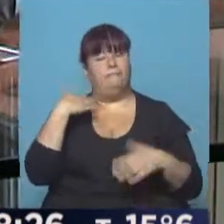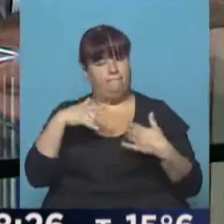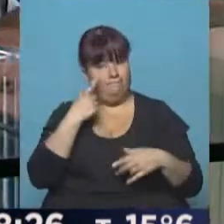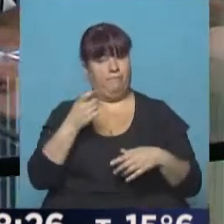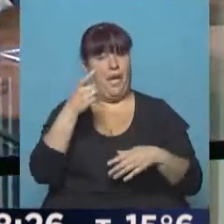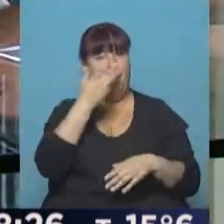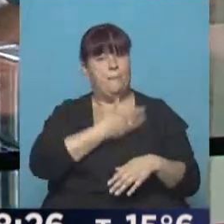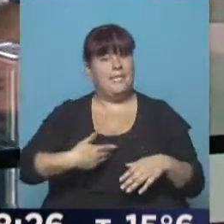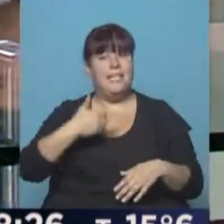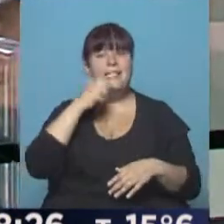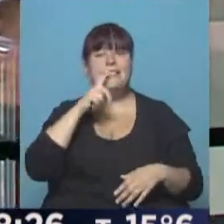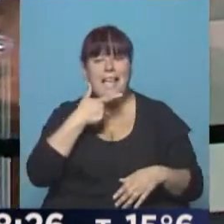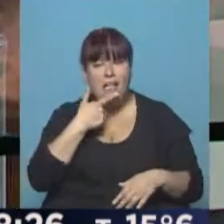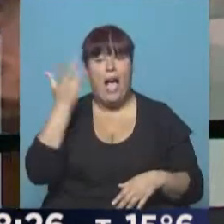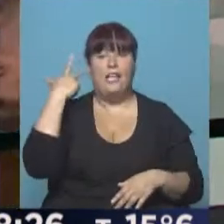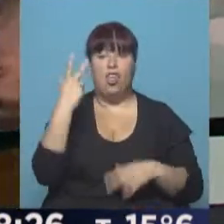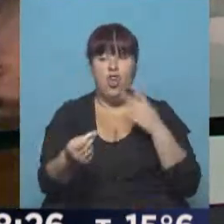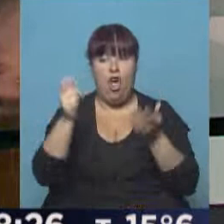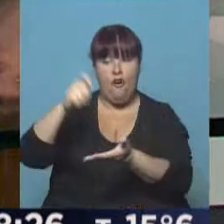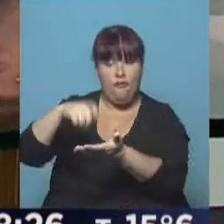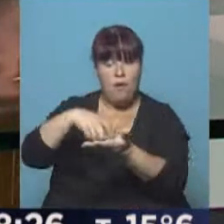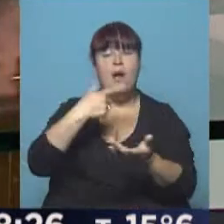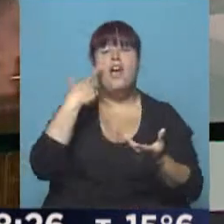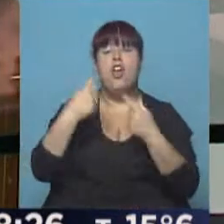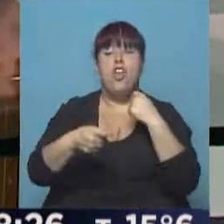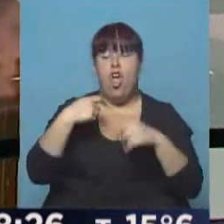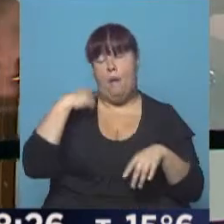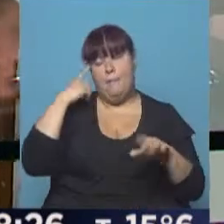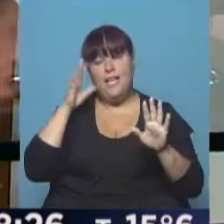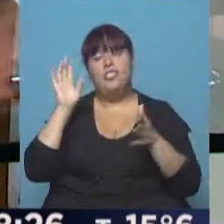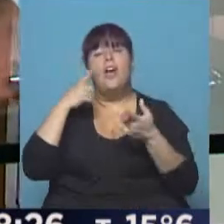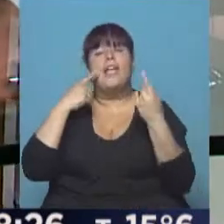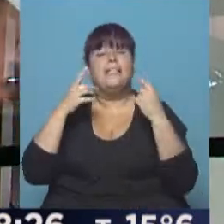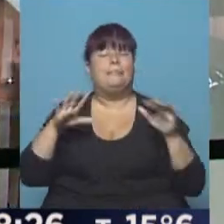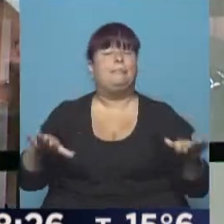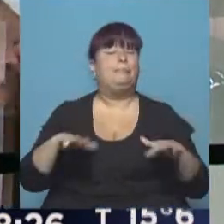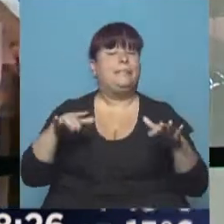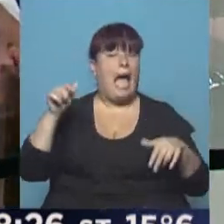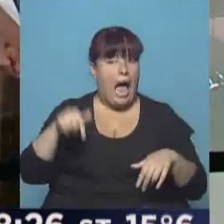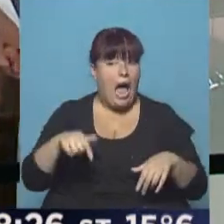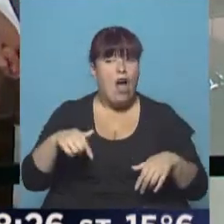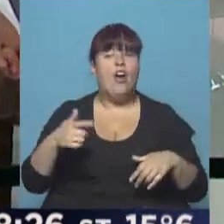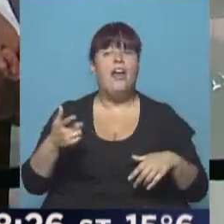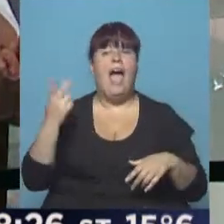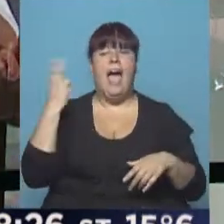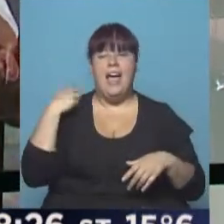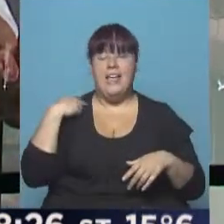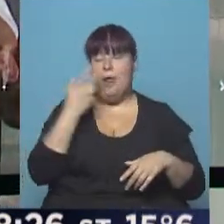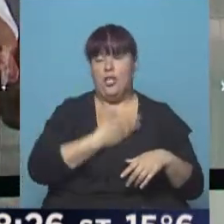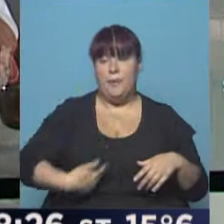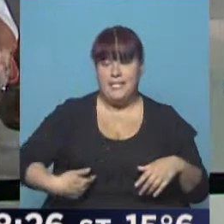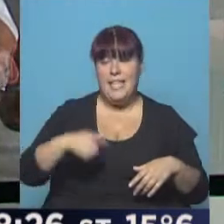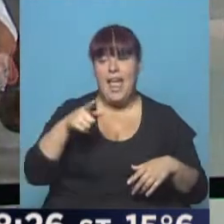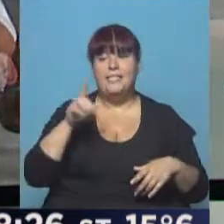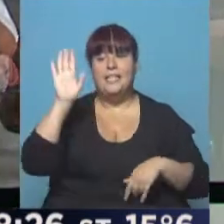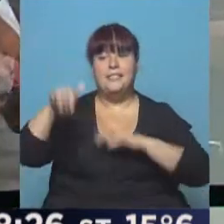el presidente Santos después del no en el referéndum, porque los referéndum, yo creo que lo que se están arrepintiendo ahora mismo los jefes de Estado, los presidentes,